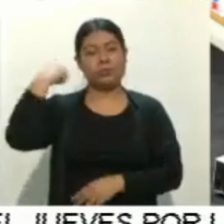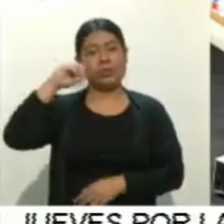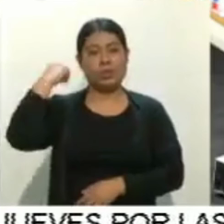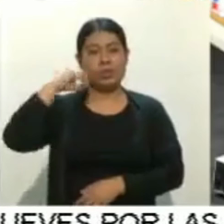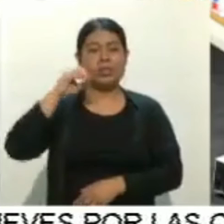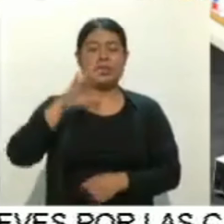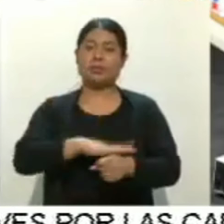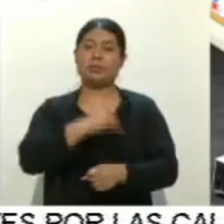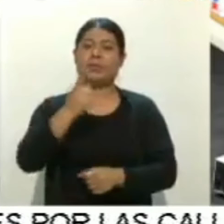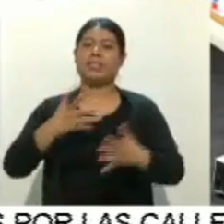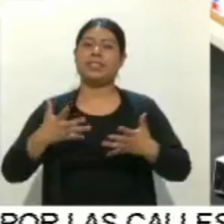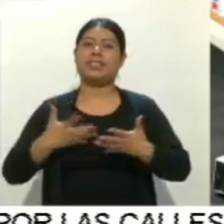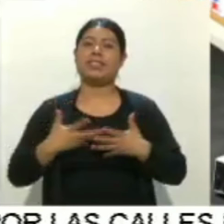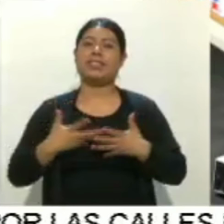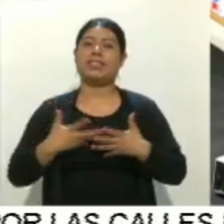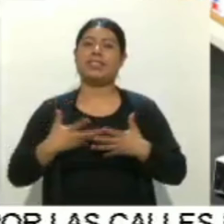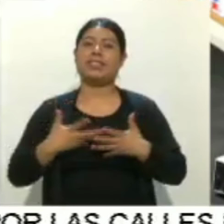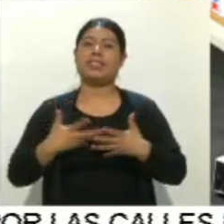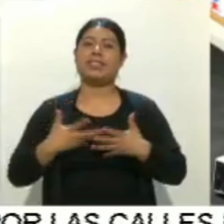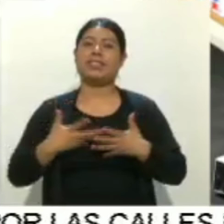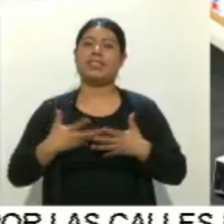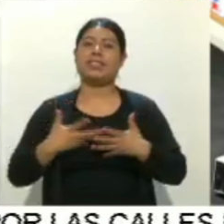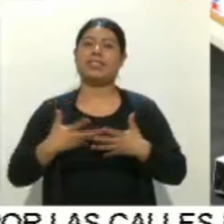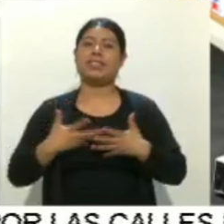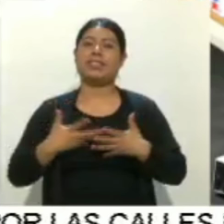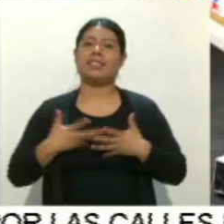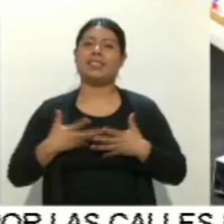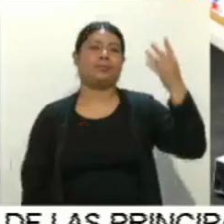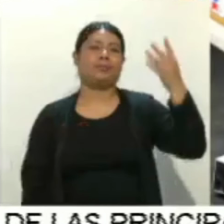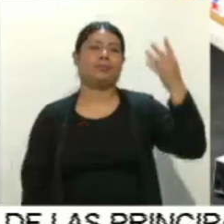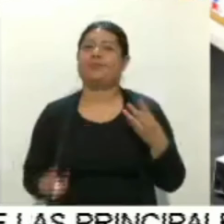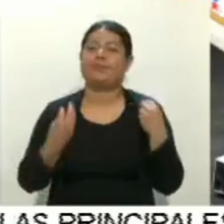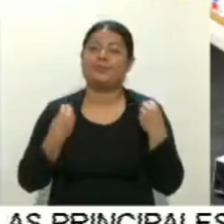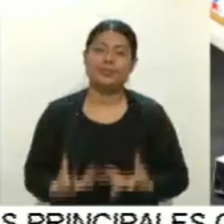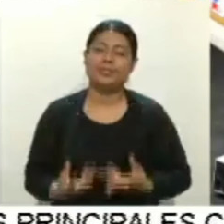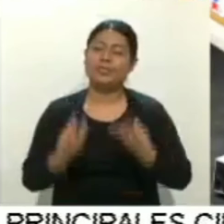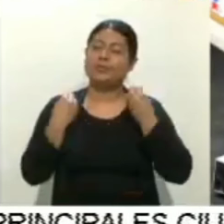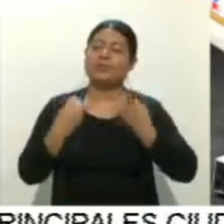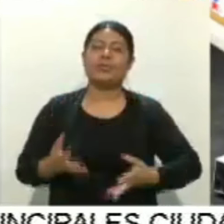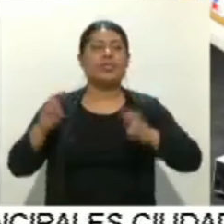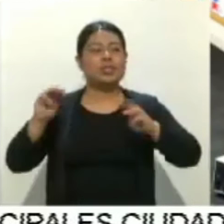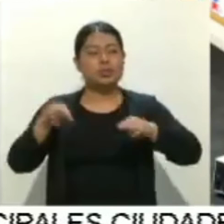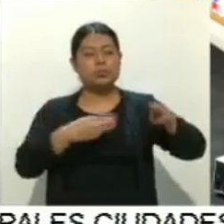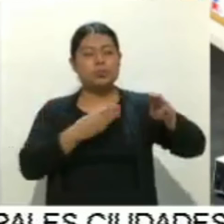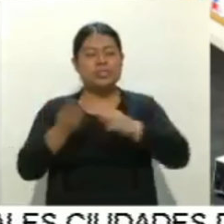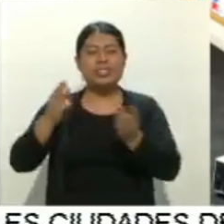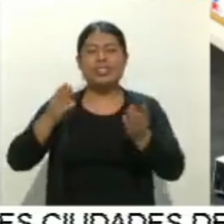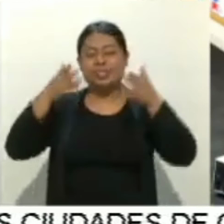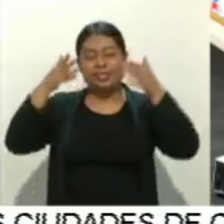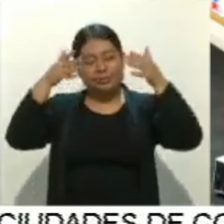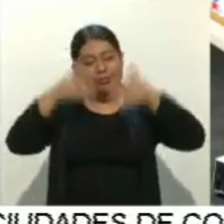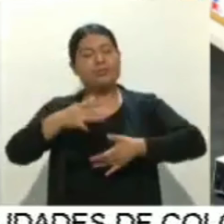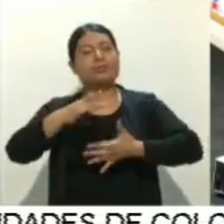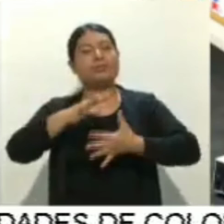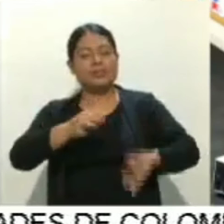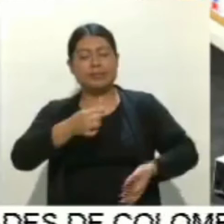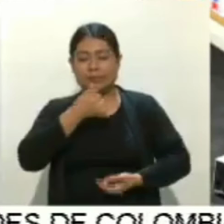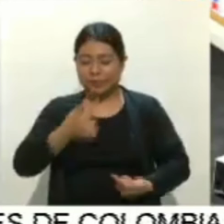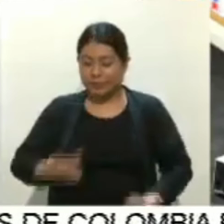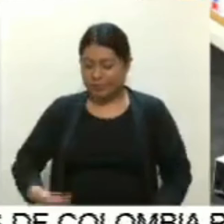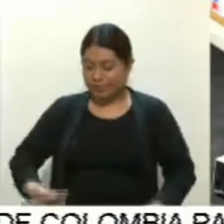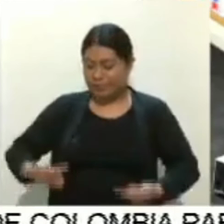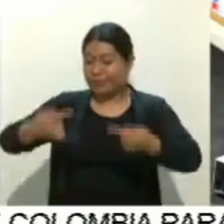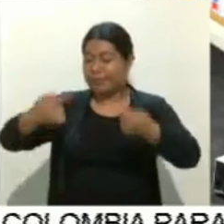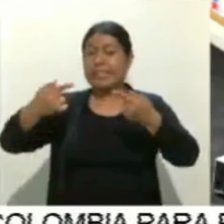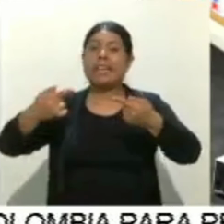Oaxaca porque tenemos una lista enorme, interminable de músicos. Y sobre todo que empiezan desde muy